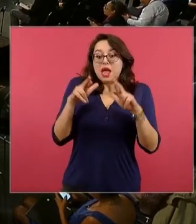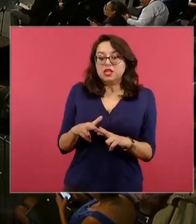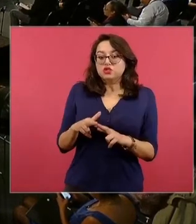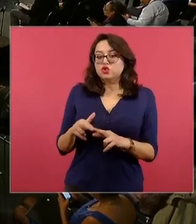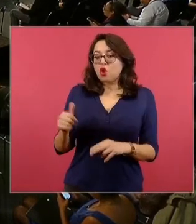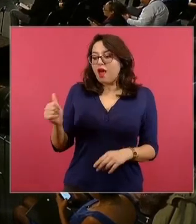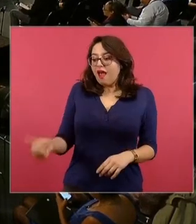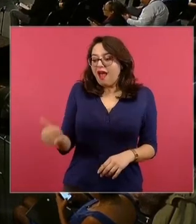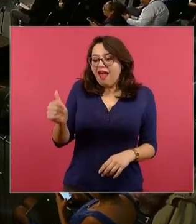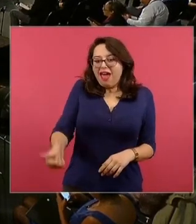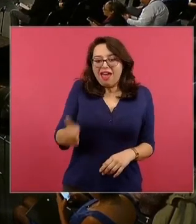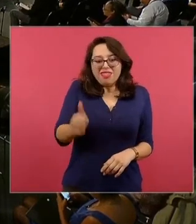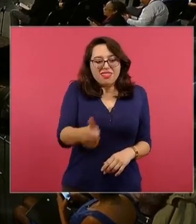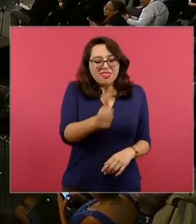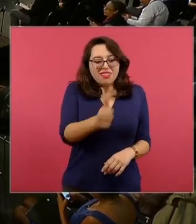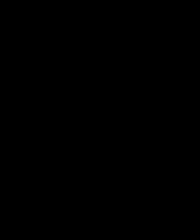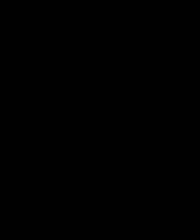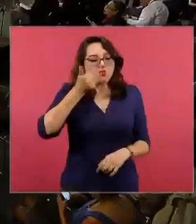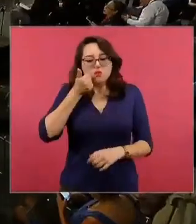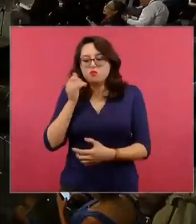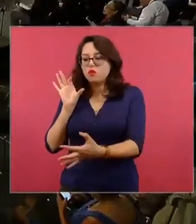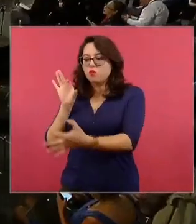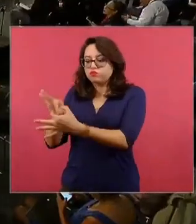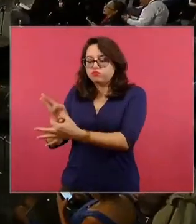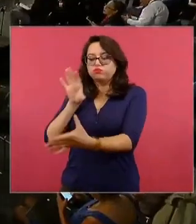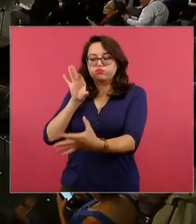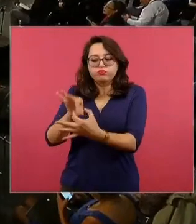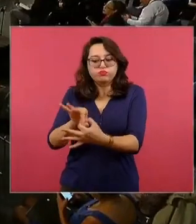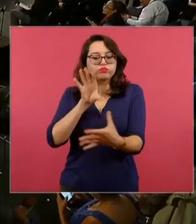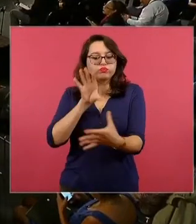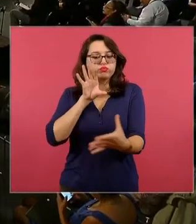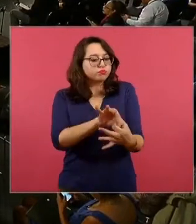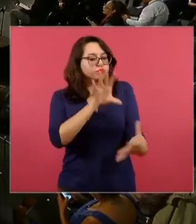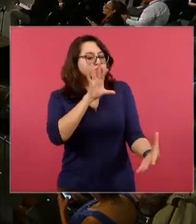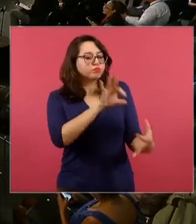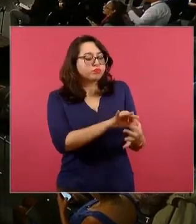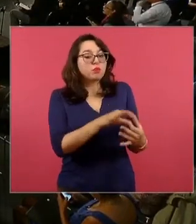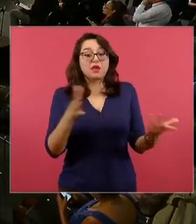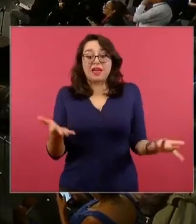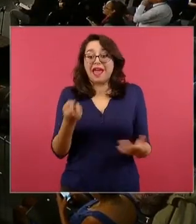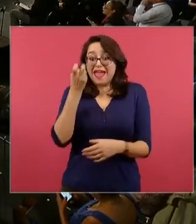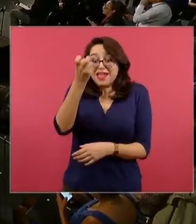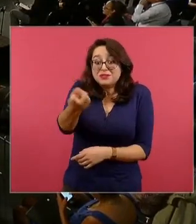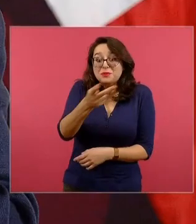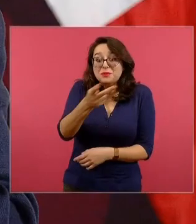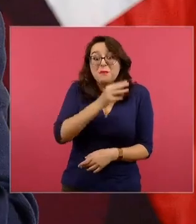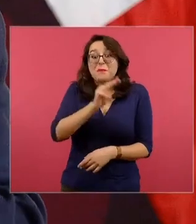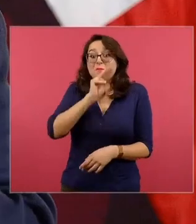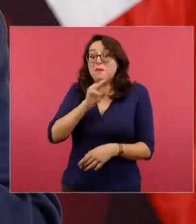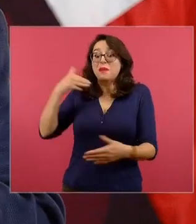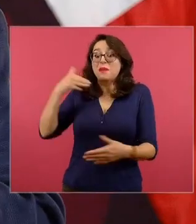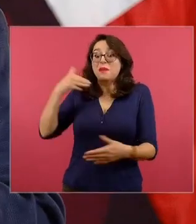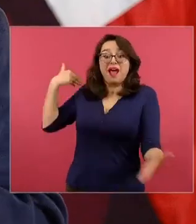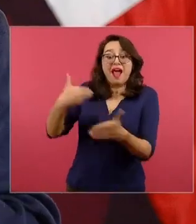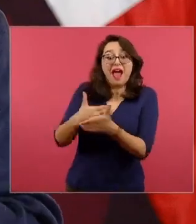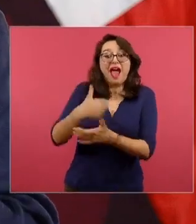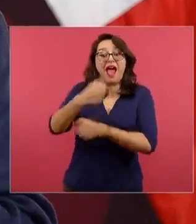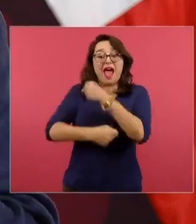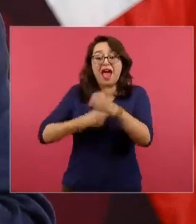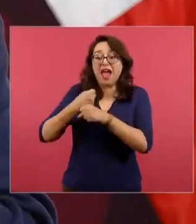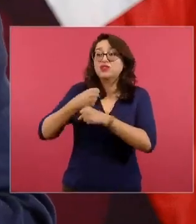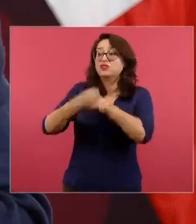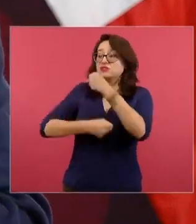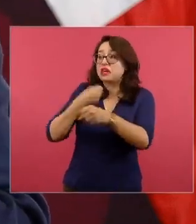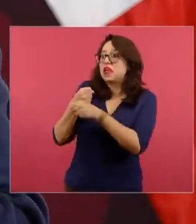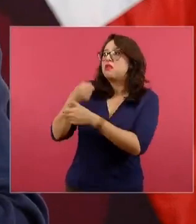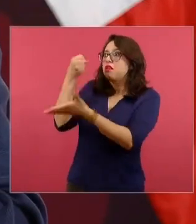hijo frente a que no sabe tal cosa o no le interesa tal tema? Pues precisamente esto es lo que este